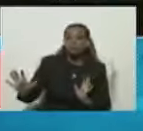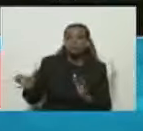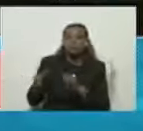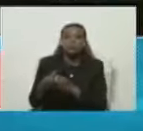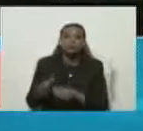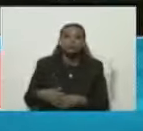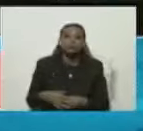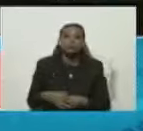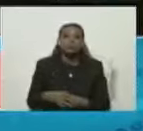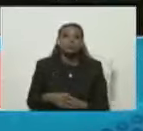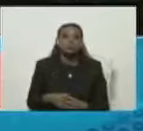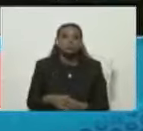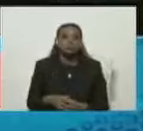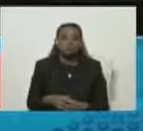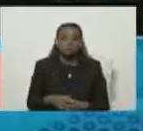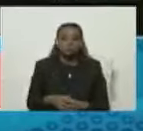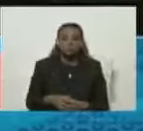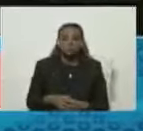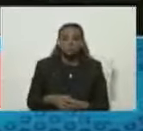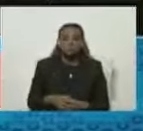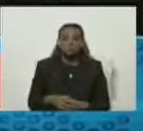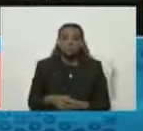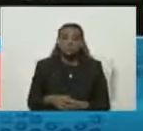Con el jack.